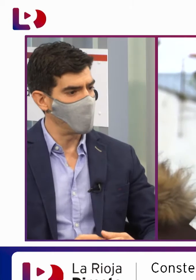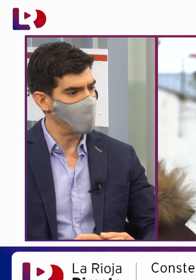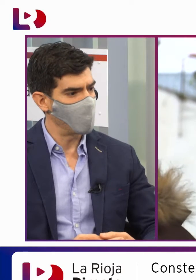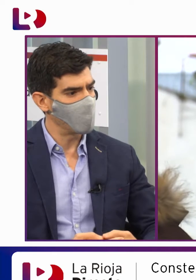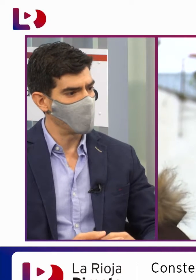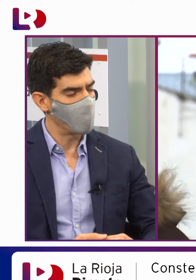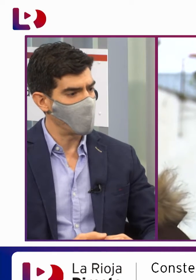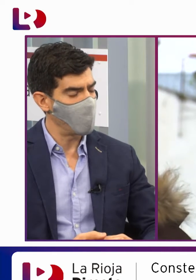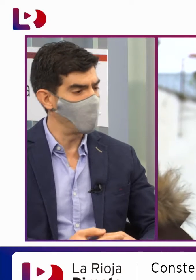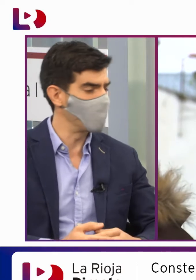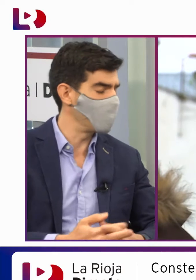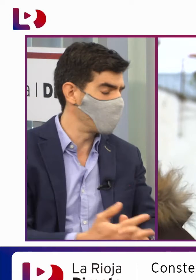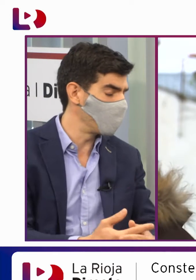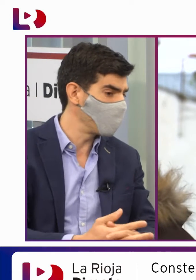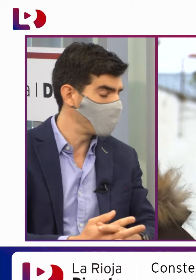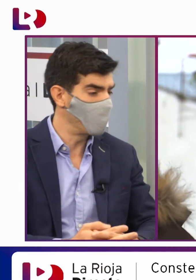Es tremendo.